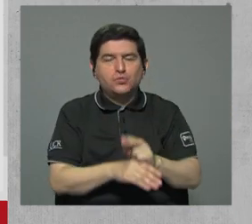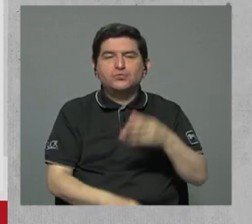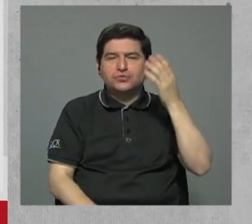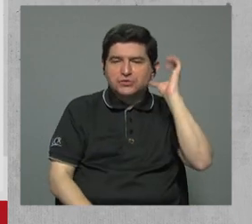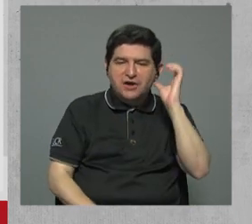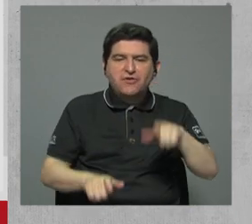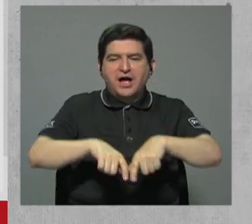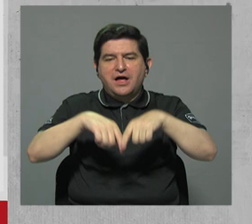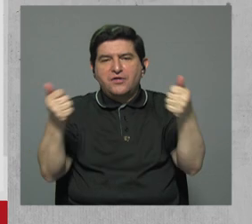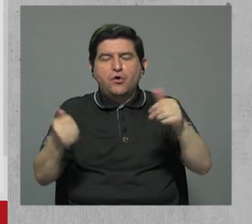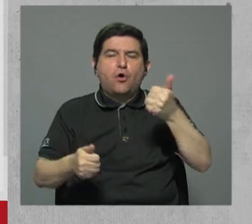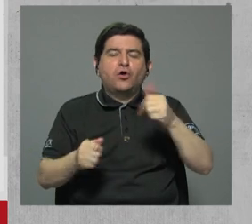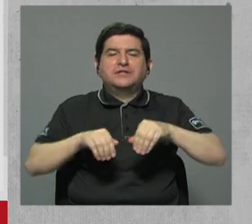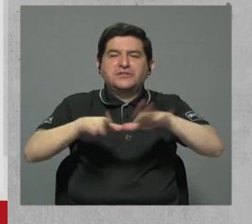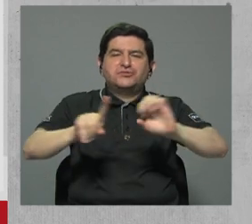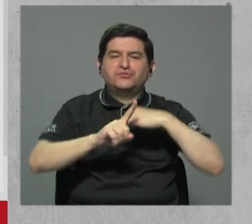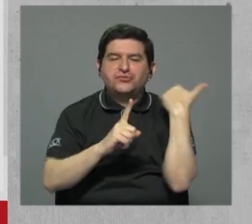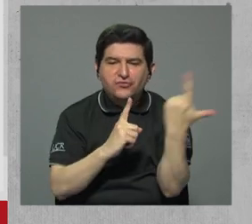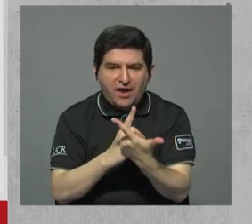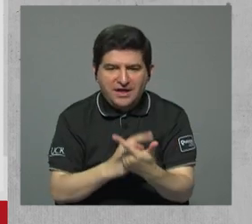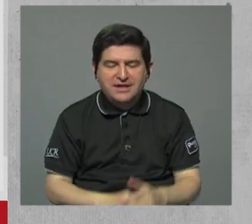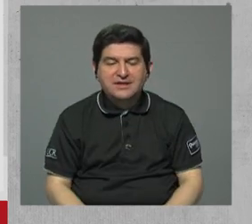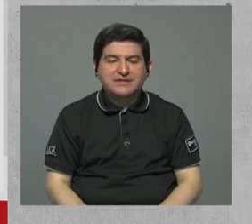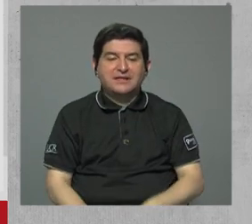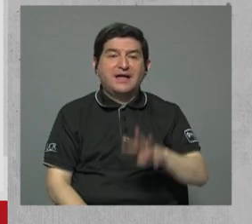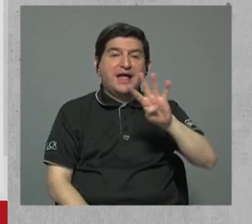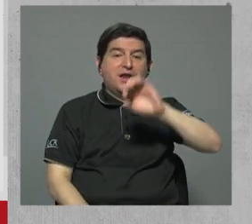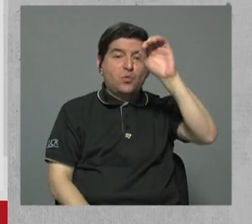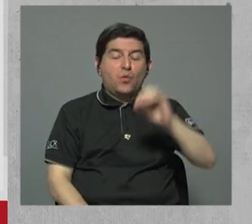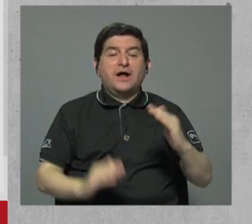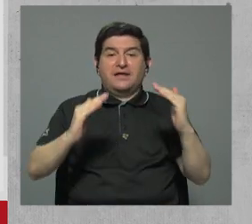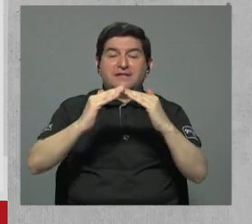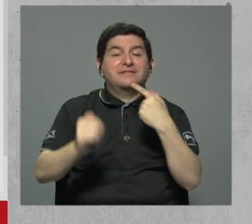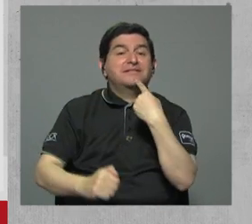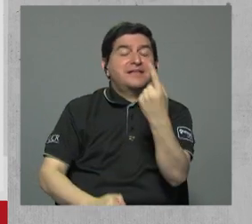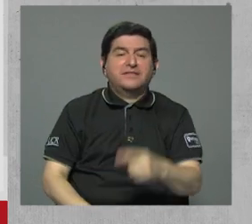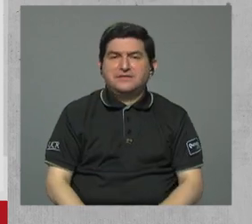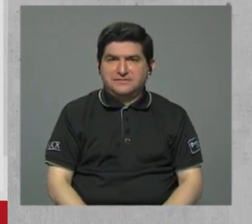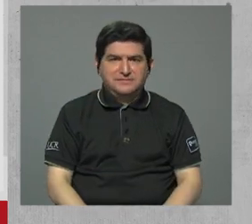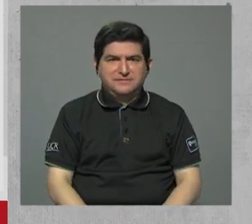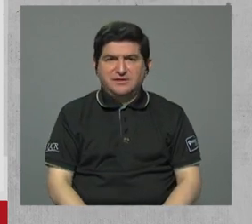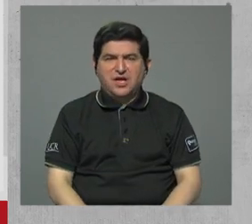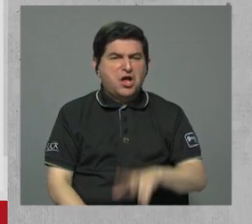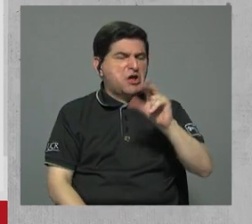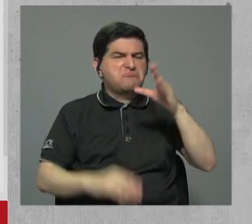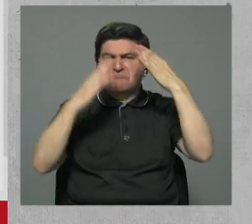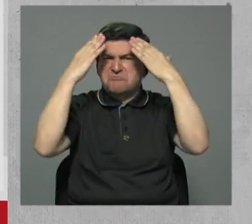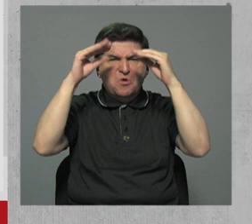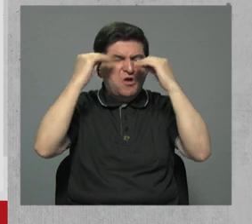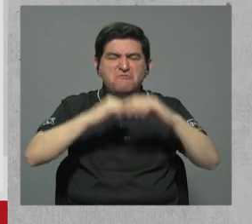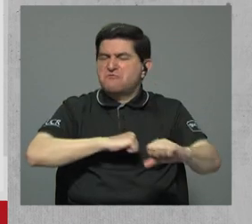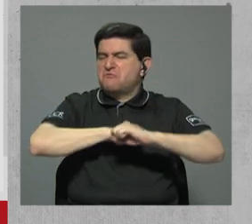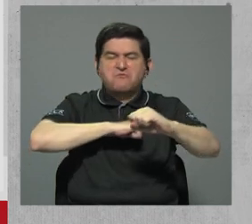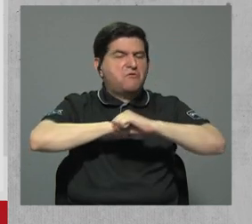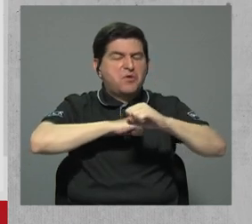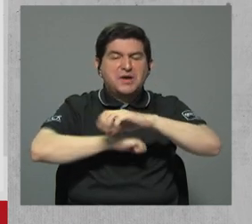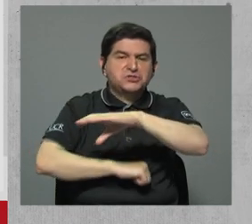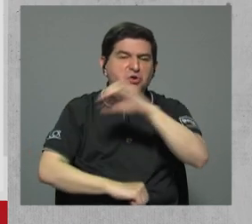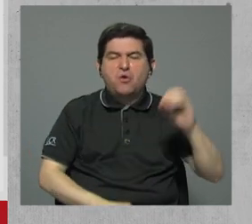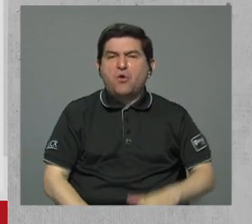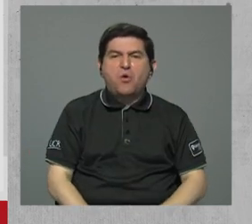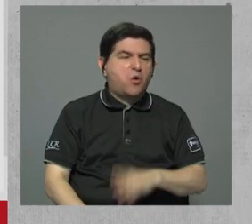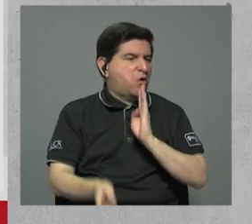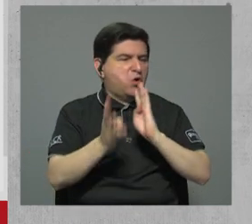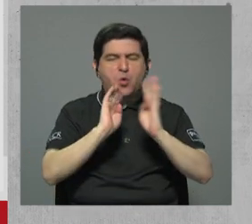radio, periódico y otras redes sociales. El 40% de los hogares indica que no se informan sobre la campaña o que incluso no se